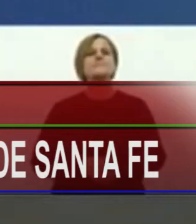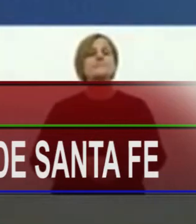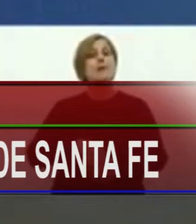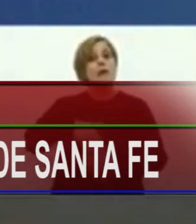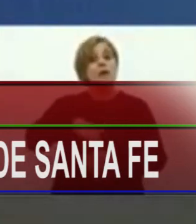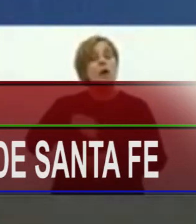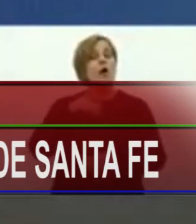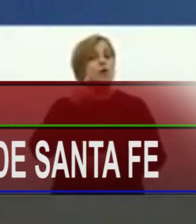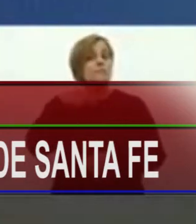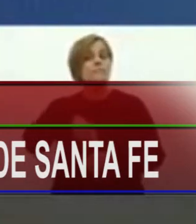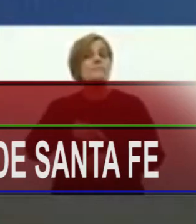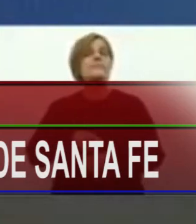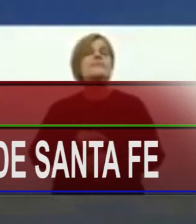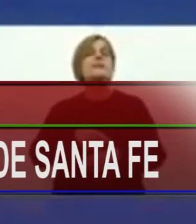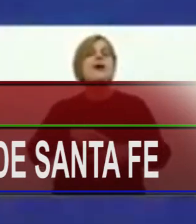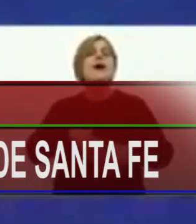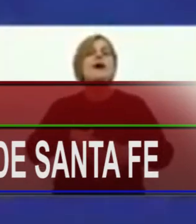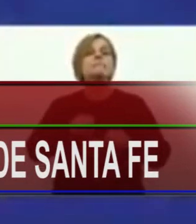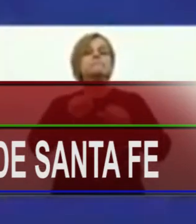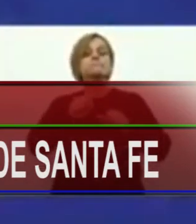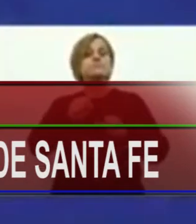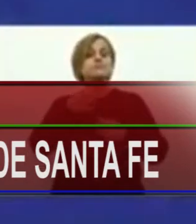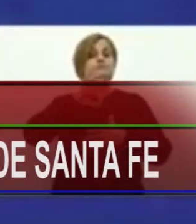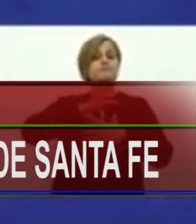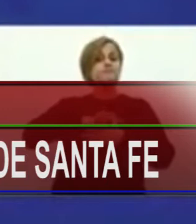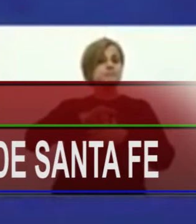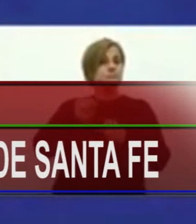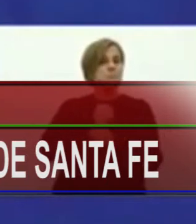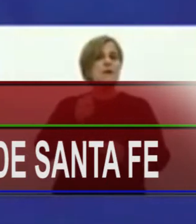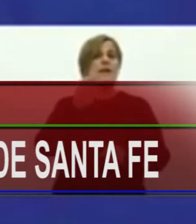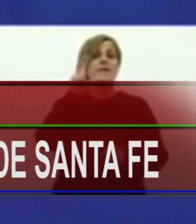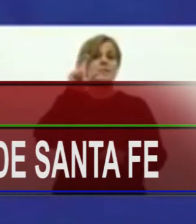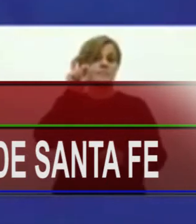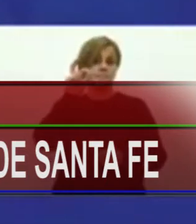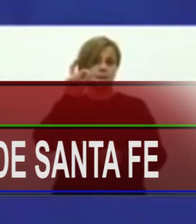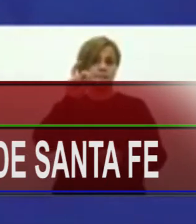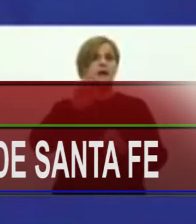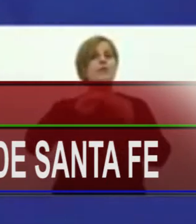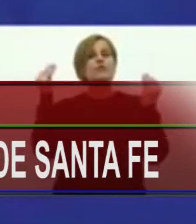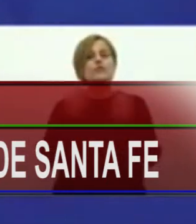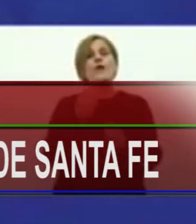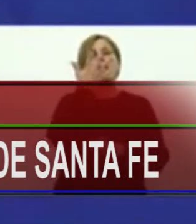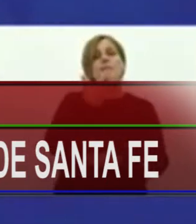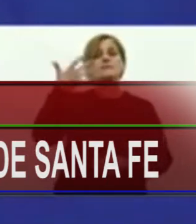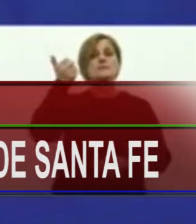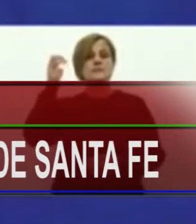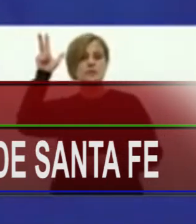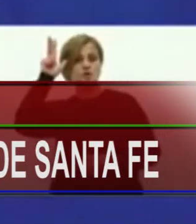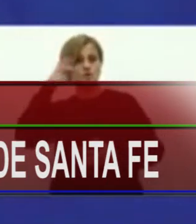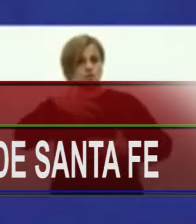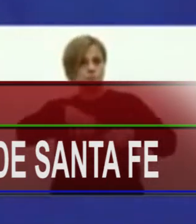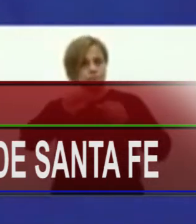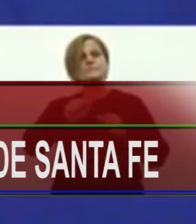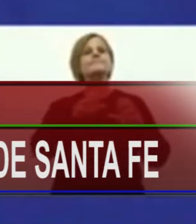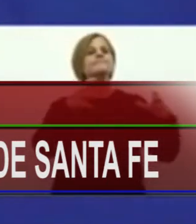En el día de la fecha se han reportado 30 nuevos casos, lo que hacen un total de 568 casos. En